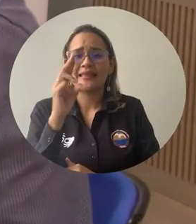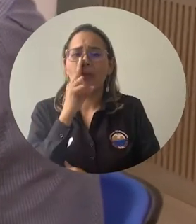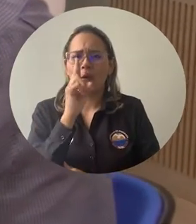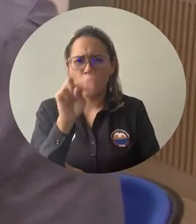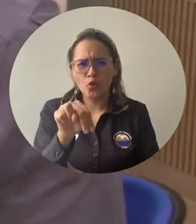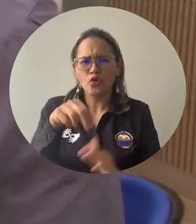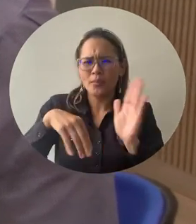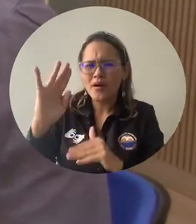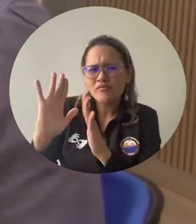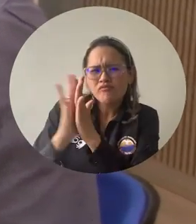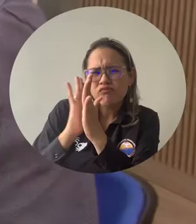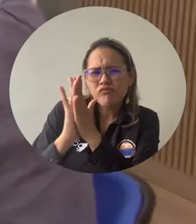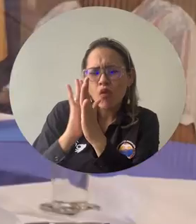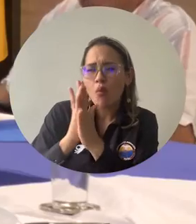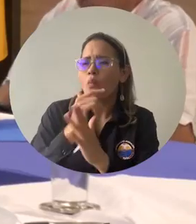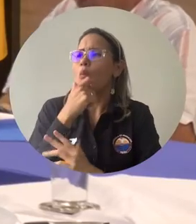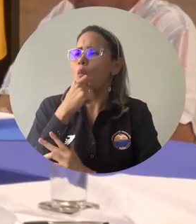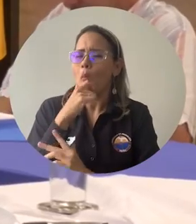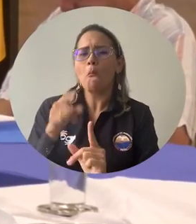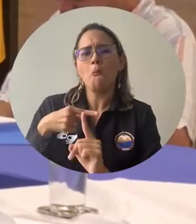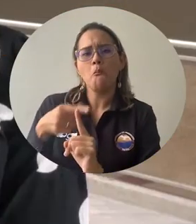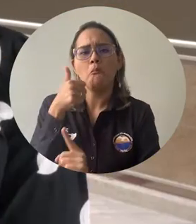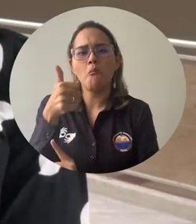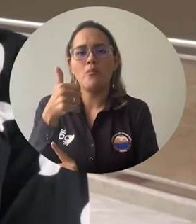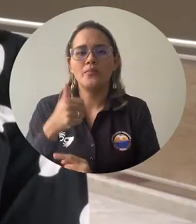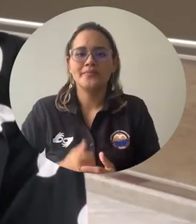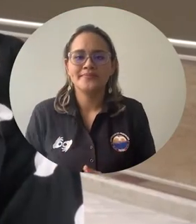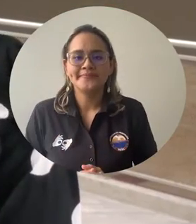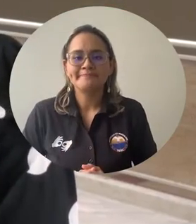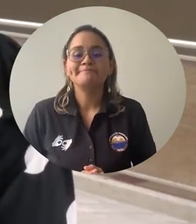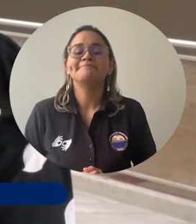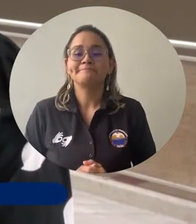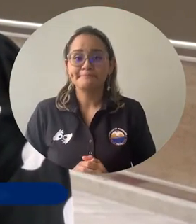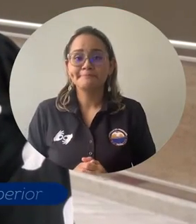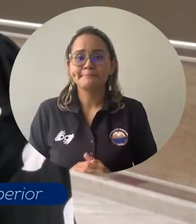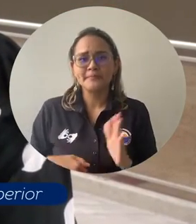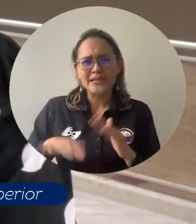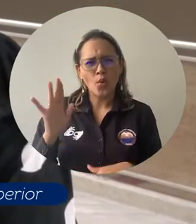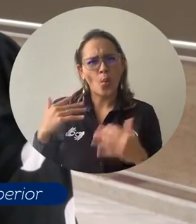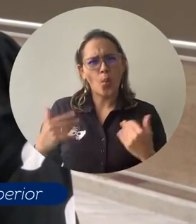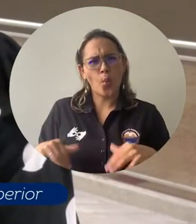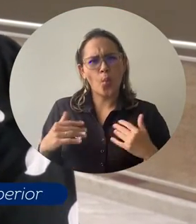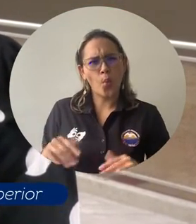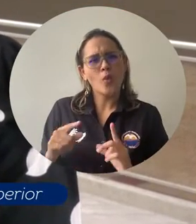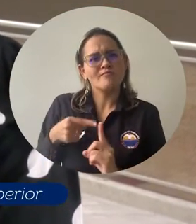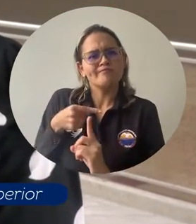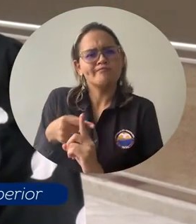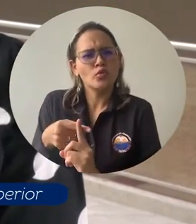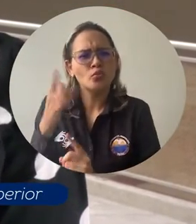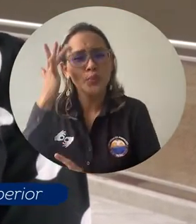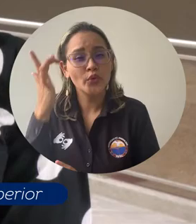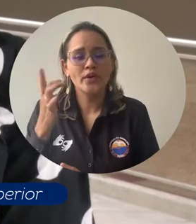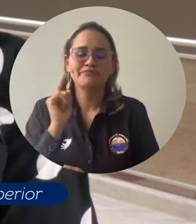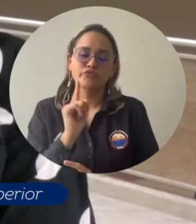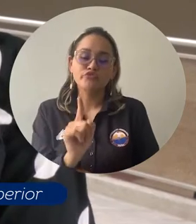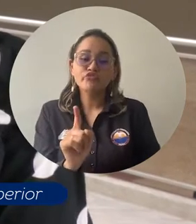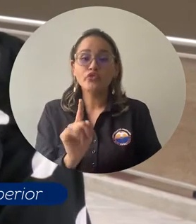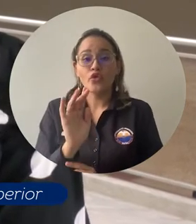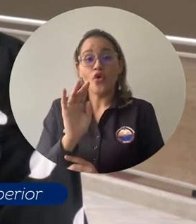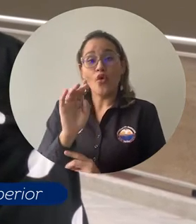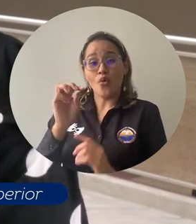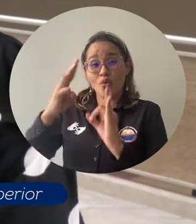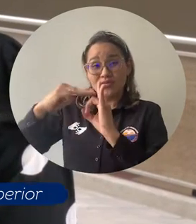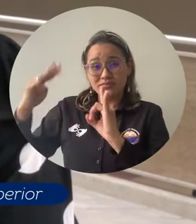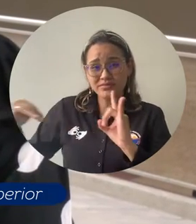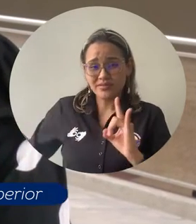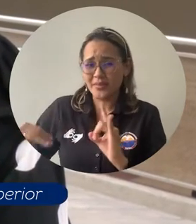tendencia positiva al finalizar la presente vigencia. Nos llama mucho la atención, pues, positivamente, que la Universidad del Magdalena cuente con pocas deudas y tiene